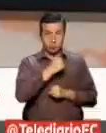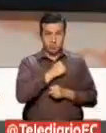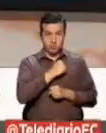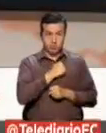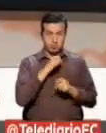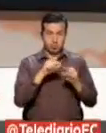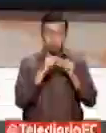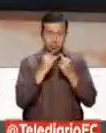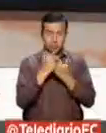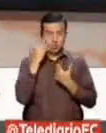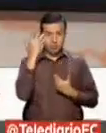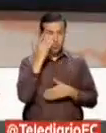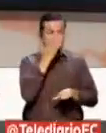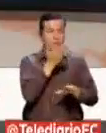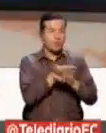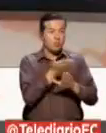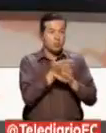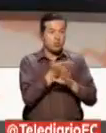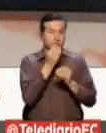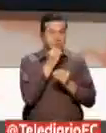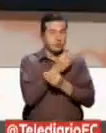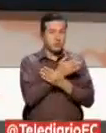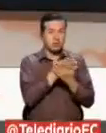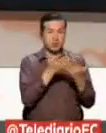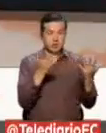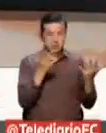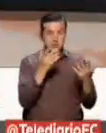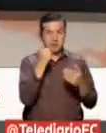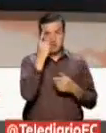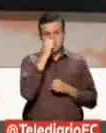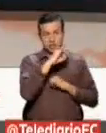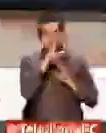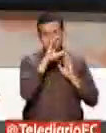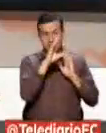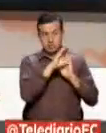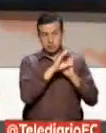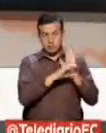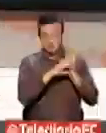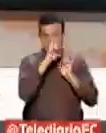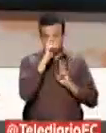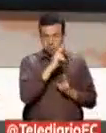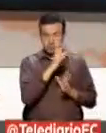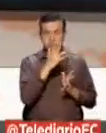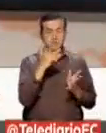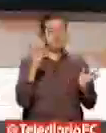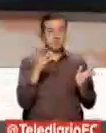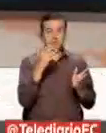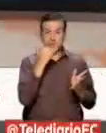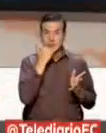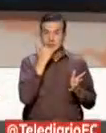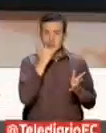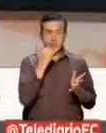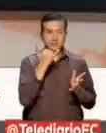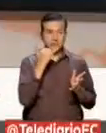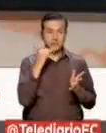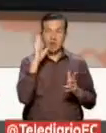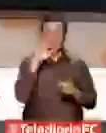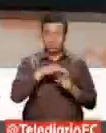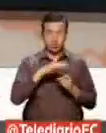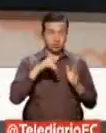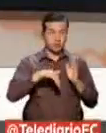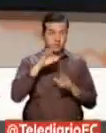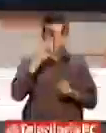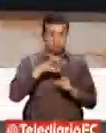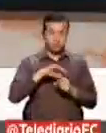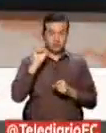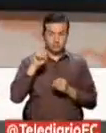filas plantee una moción que es claramente inconstitucional para elevar el número de votos necesarios